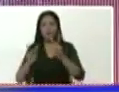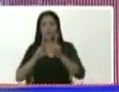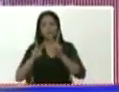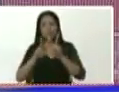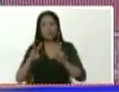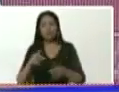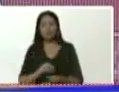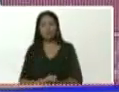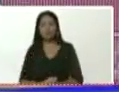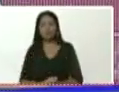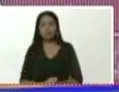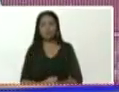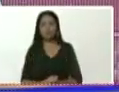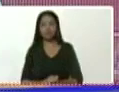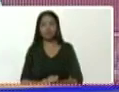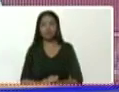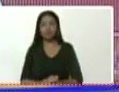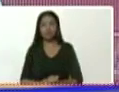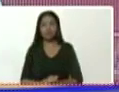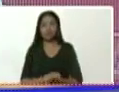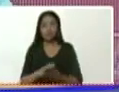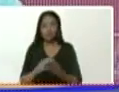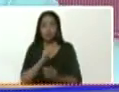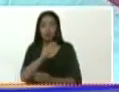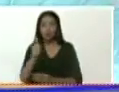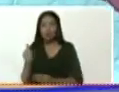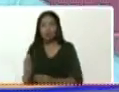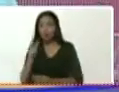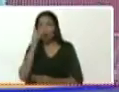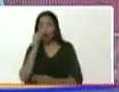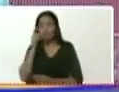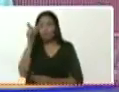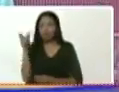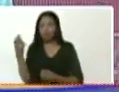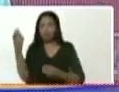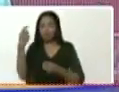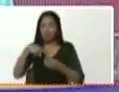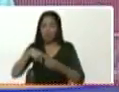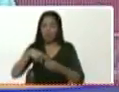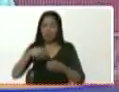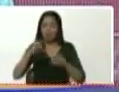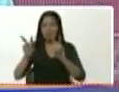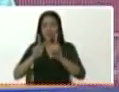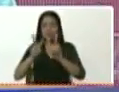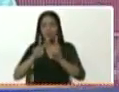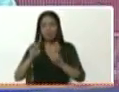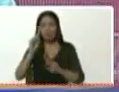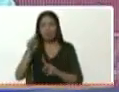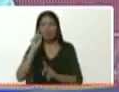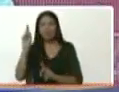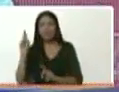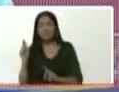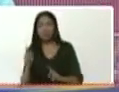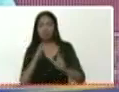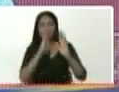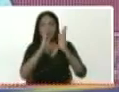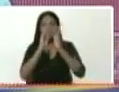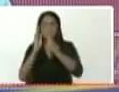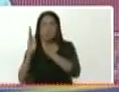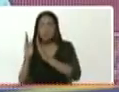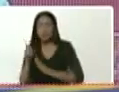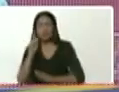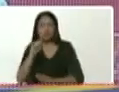Venezuela, a los viviendos venezolanos, quiero insistirle en la necesidad de la